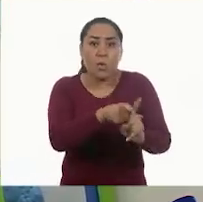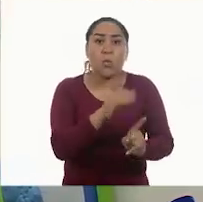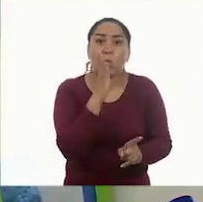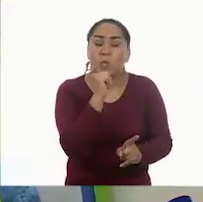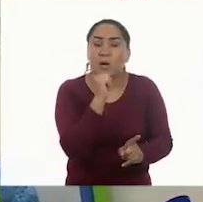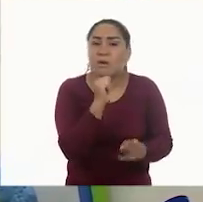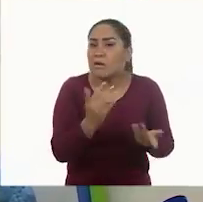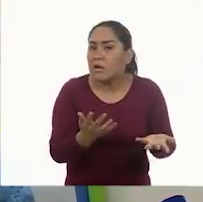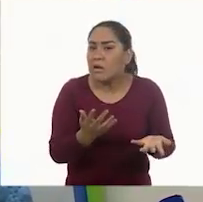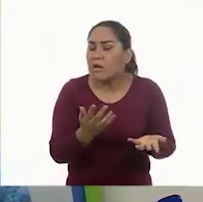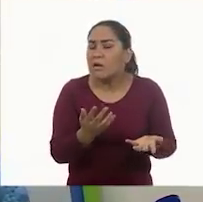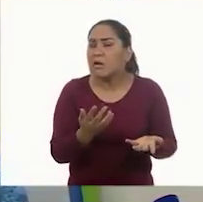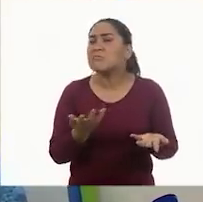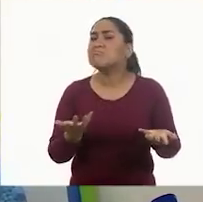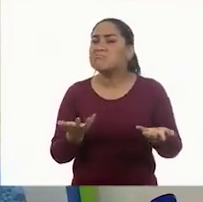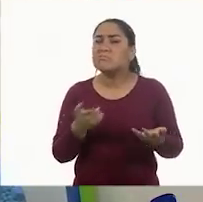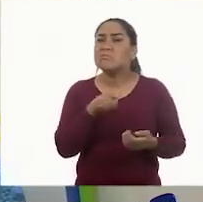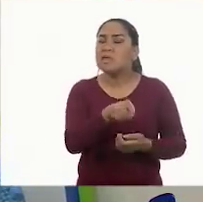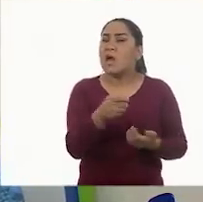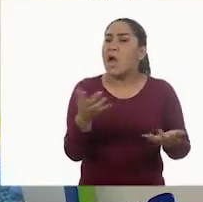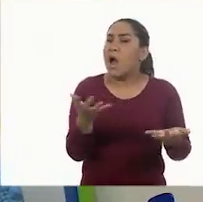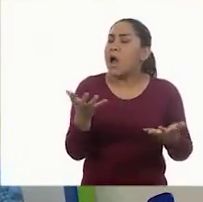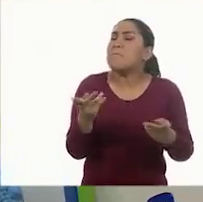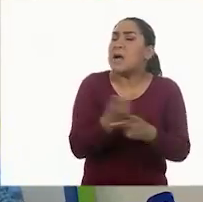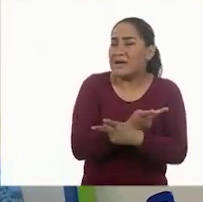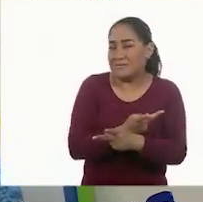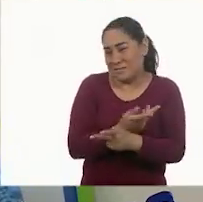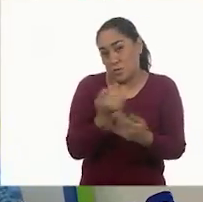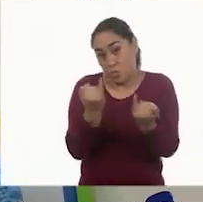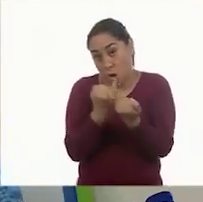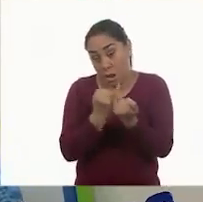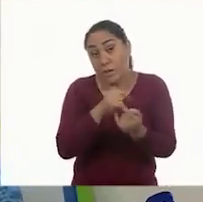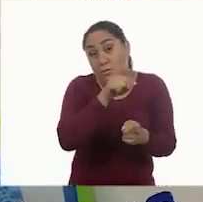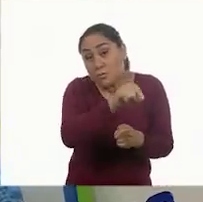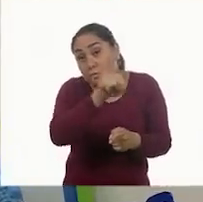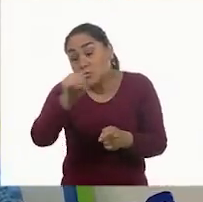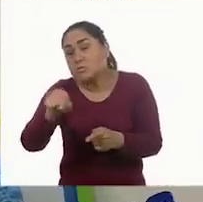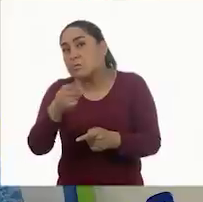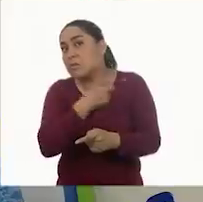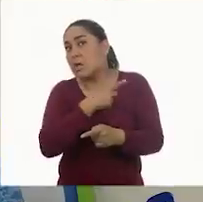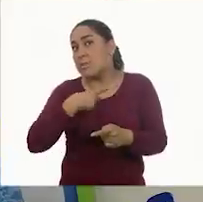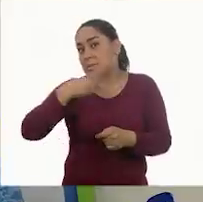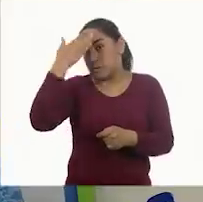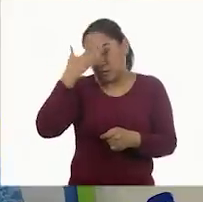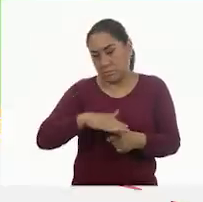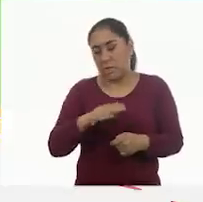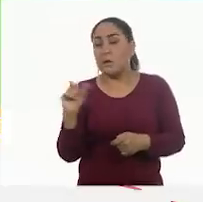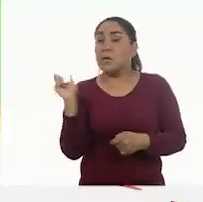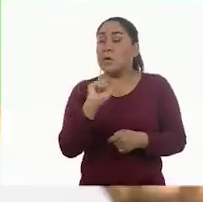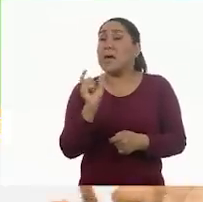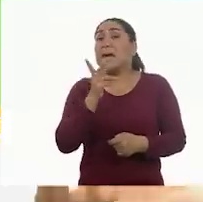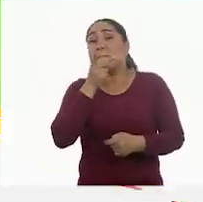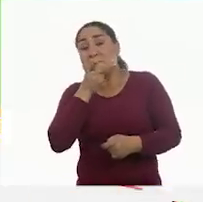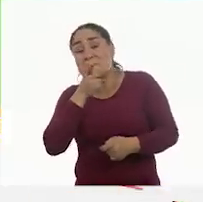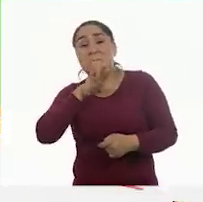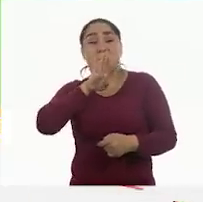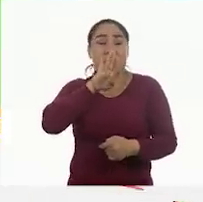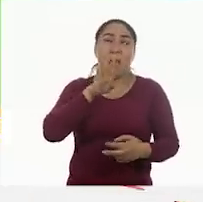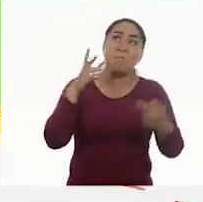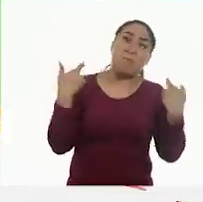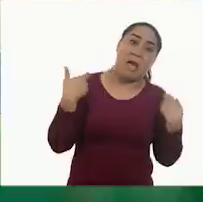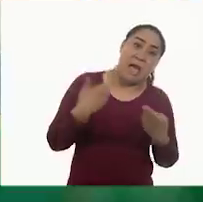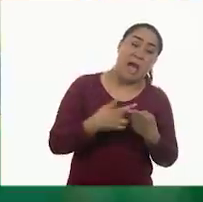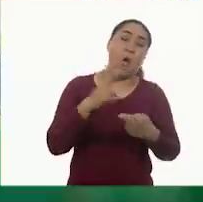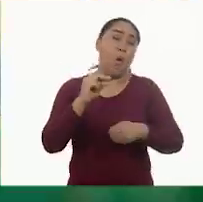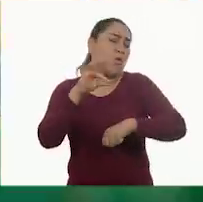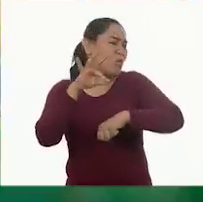es lo que tendríamos que hacer? Que también niños y niñas desde casa deben de saber. Cuando papá o mamá o nuestros maestros o tal vez un